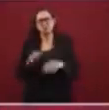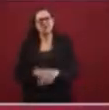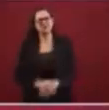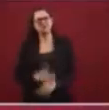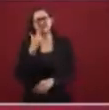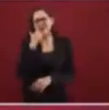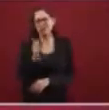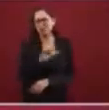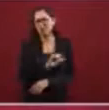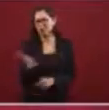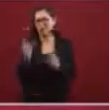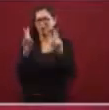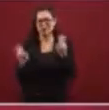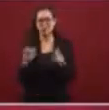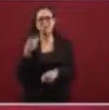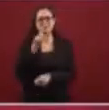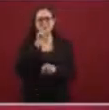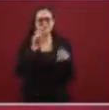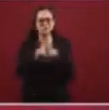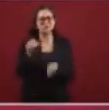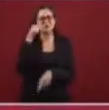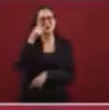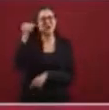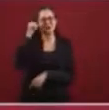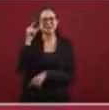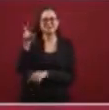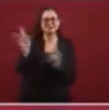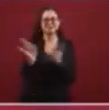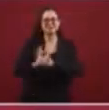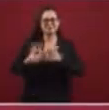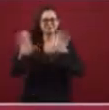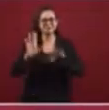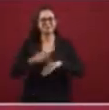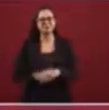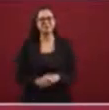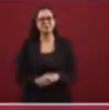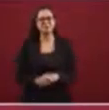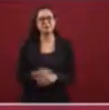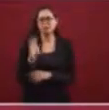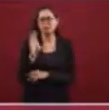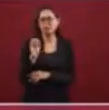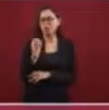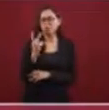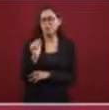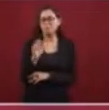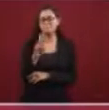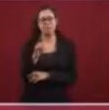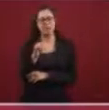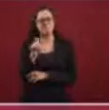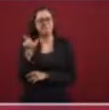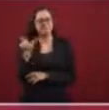tema, pero que sucedió también ayer, de que la Coparmex